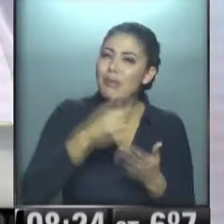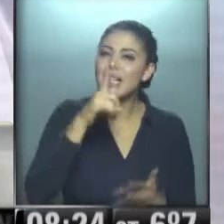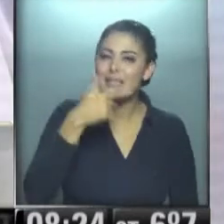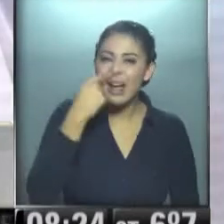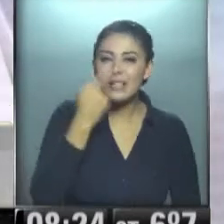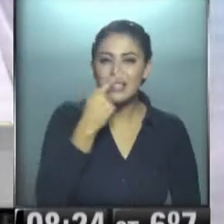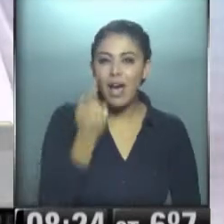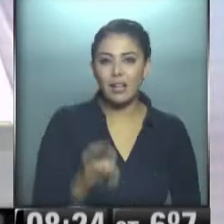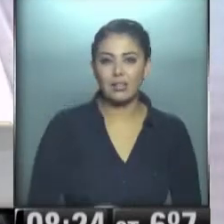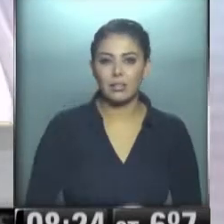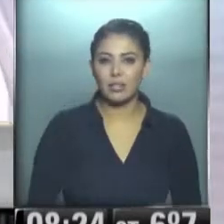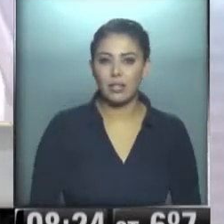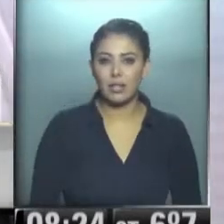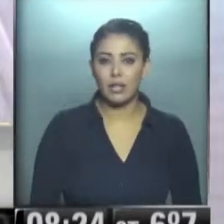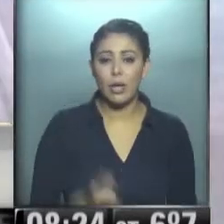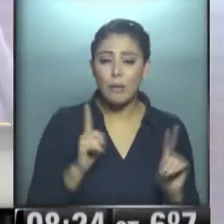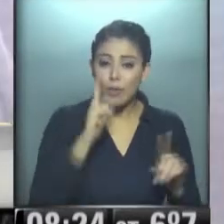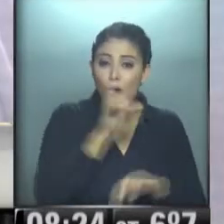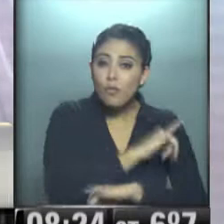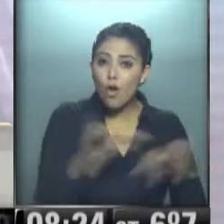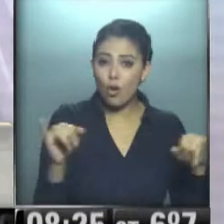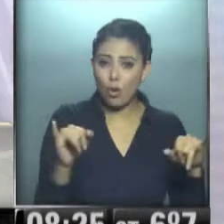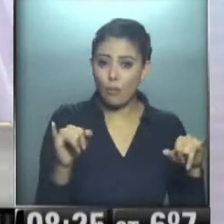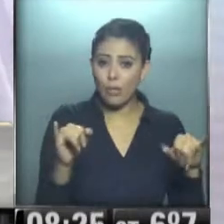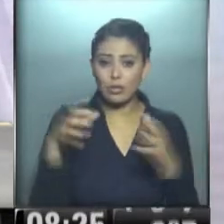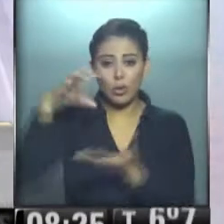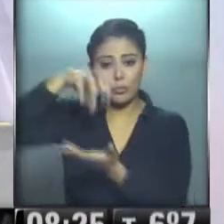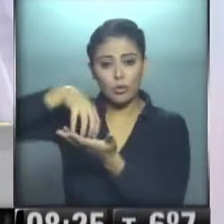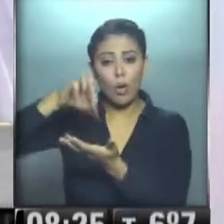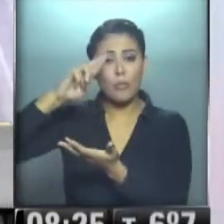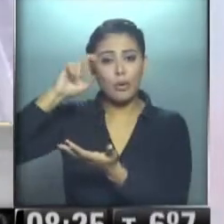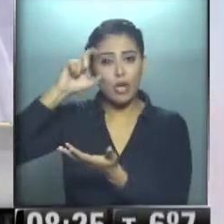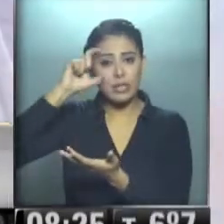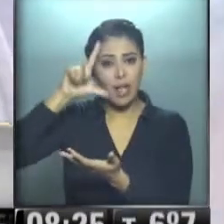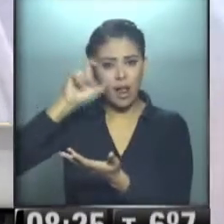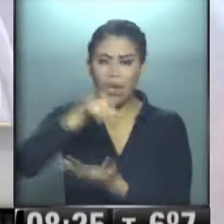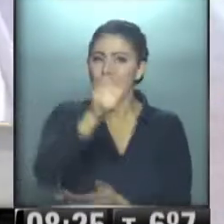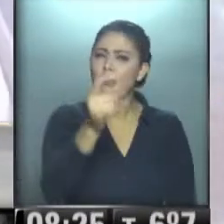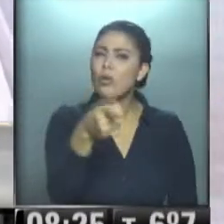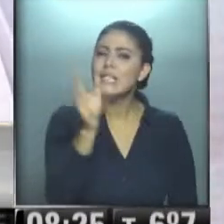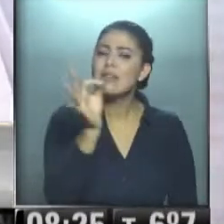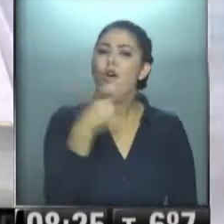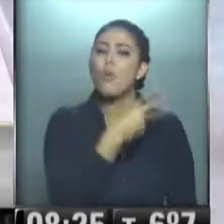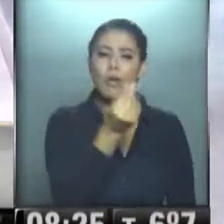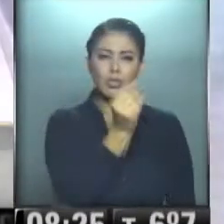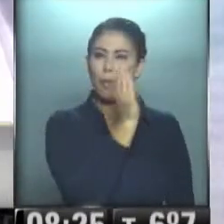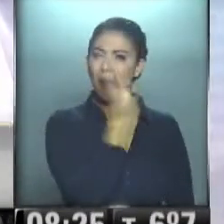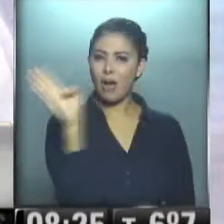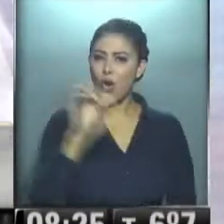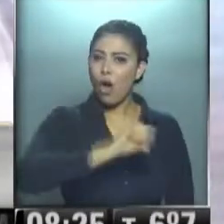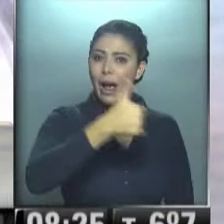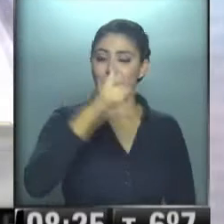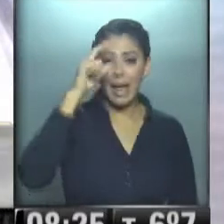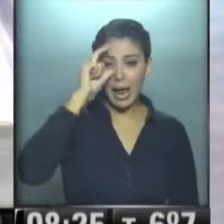interesante de ver de éste de este informe que hizo la proceda primero saben cuánto ganaron los bancos en este mes de enero